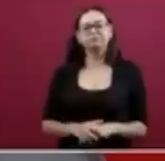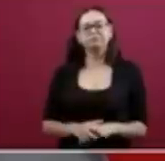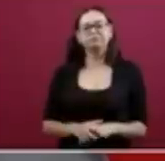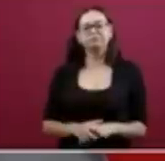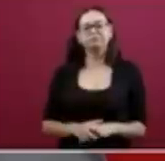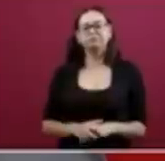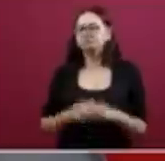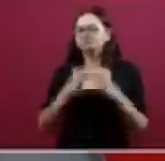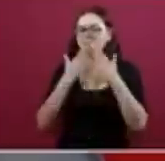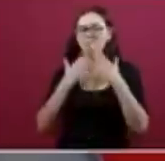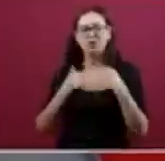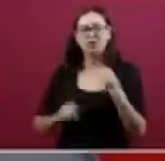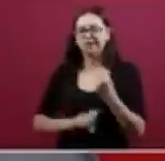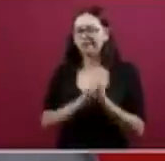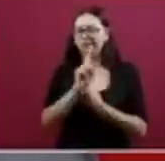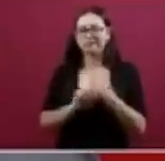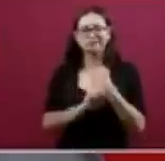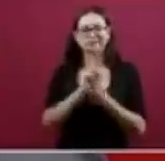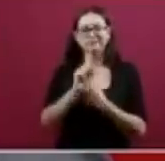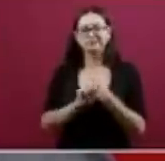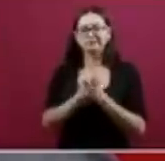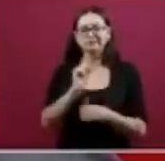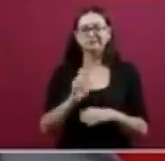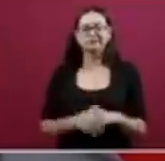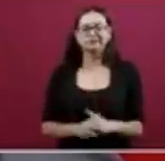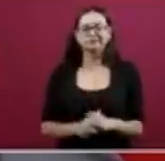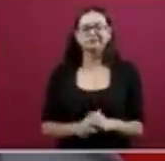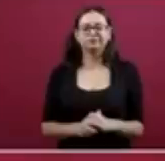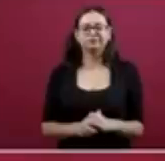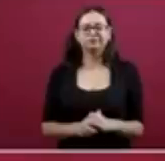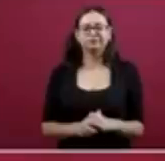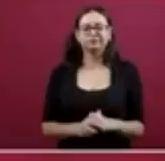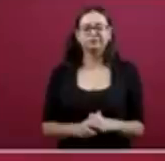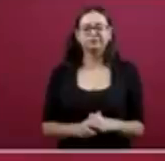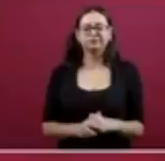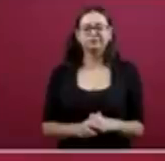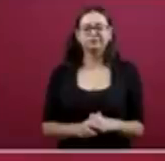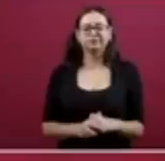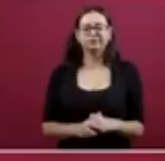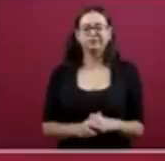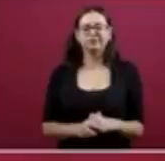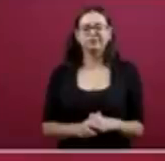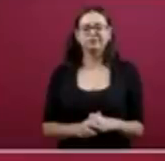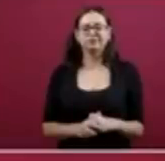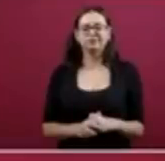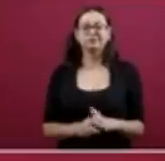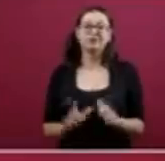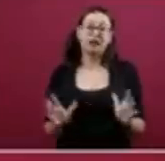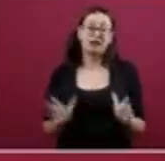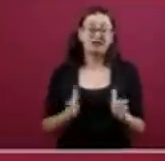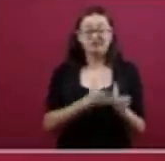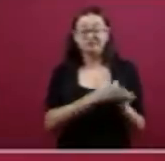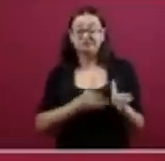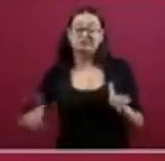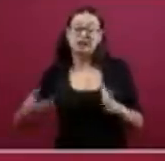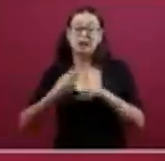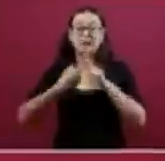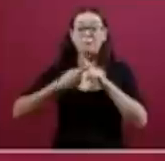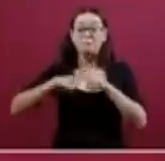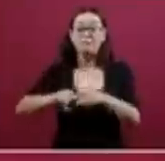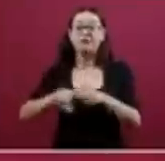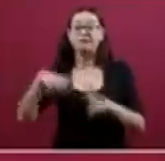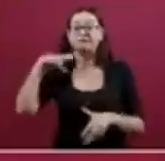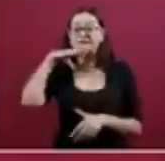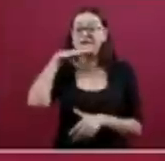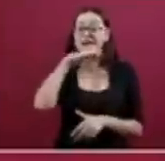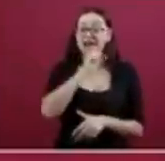no hay problema. Que en estas temporadas que ya empieza el calor y que